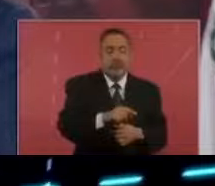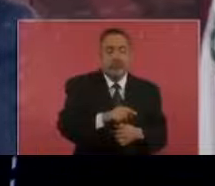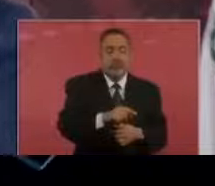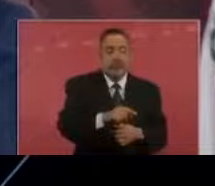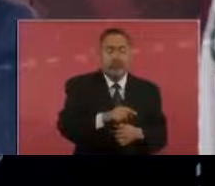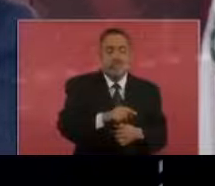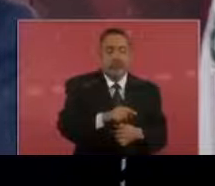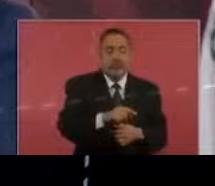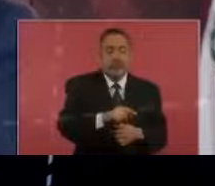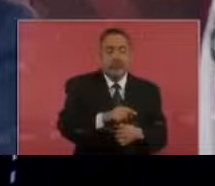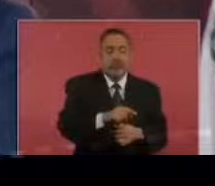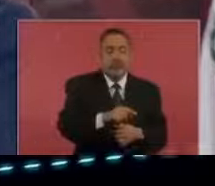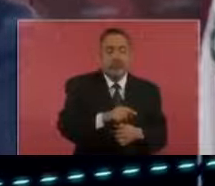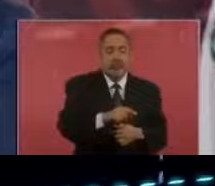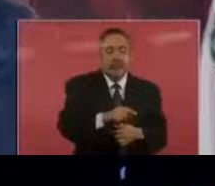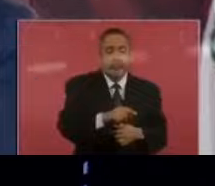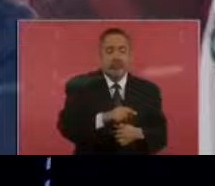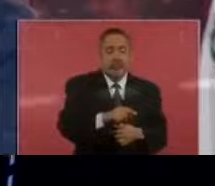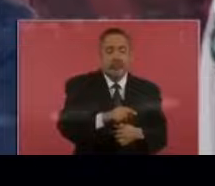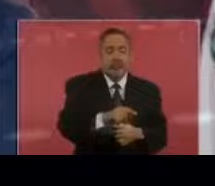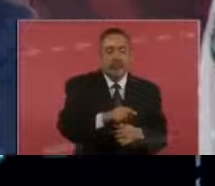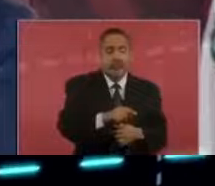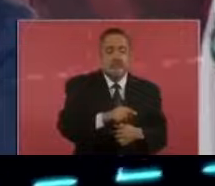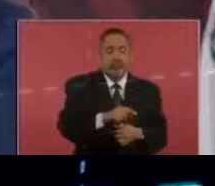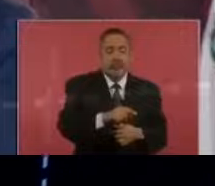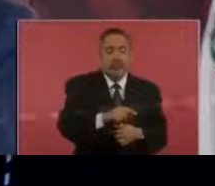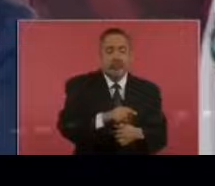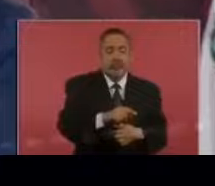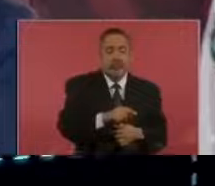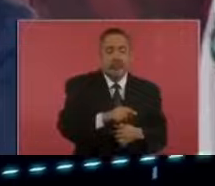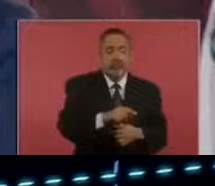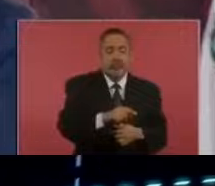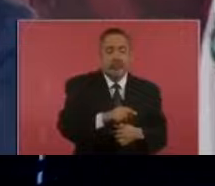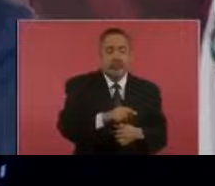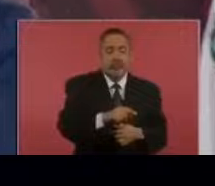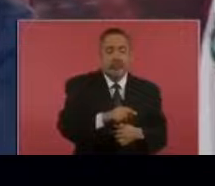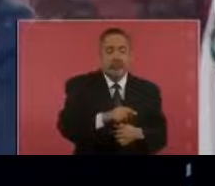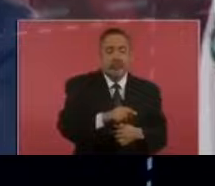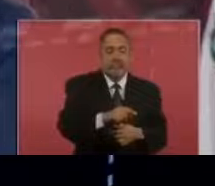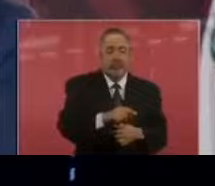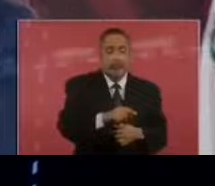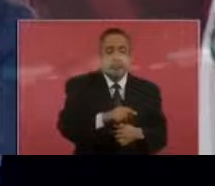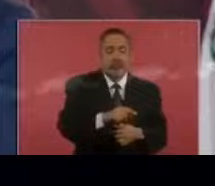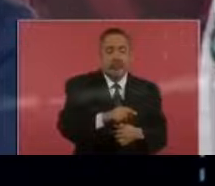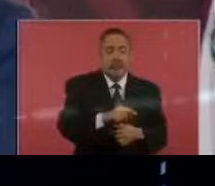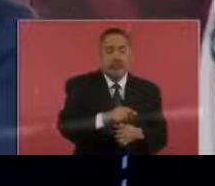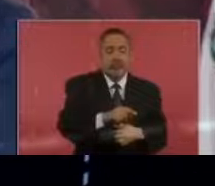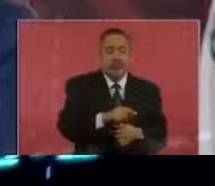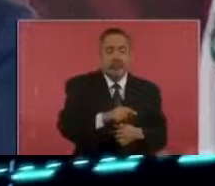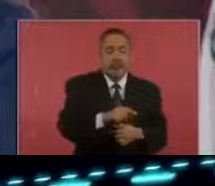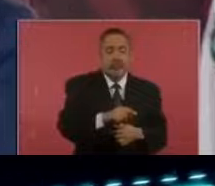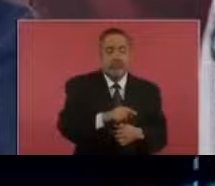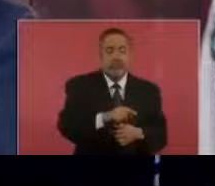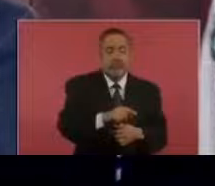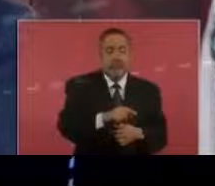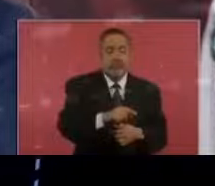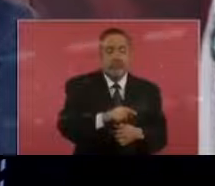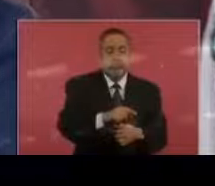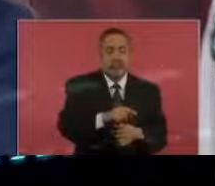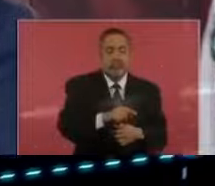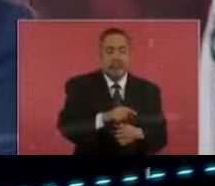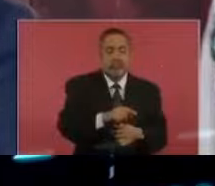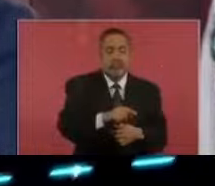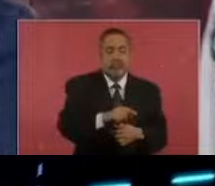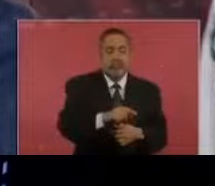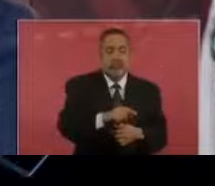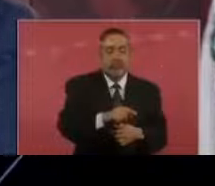pero ya se acabó se acabó la robadera y el día de hoy en este video nos lo explica bastante bien amlo dice ahora se plantea que